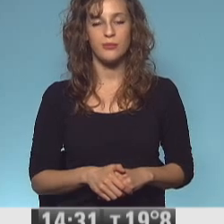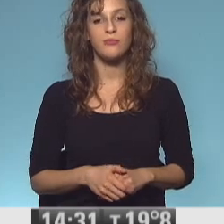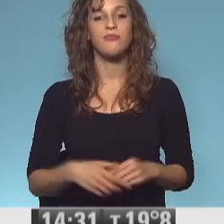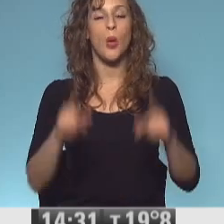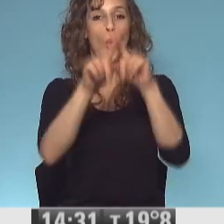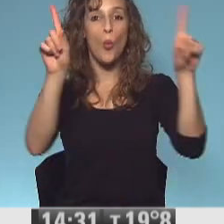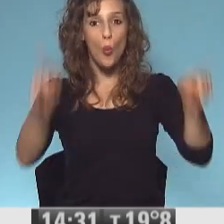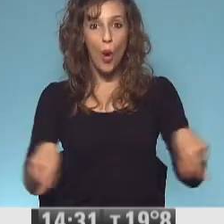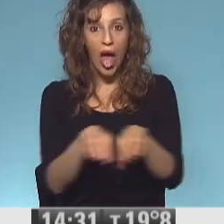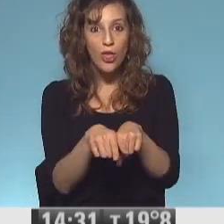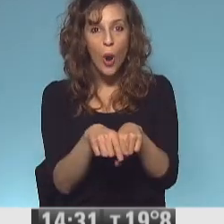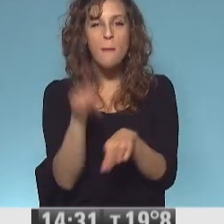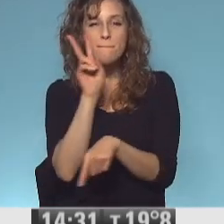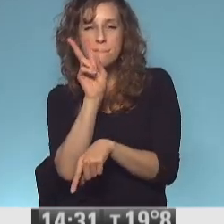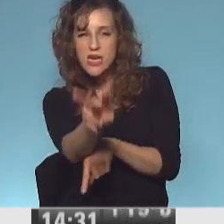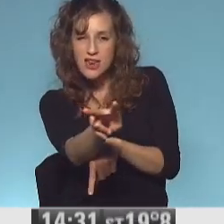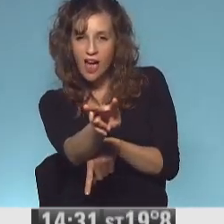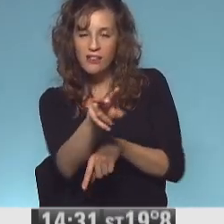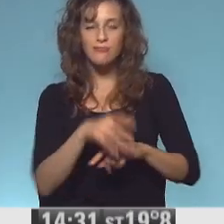Mirar un cuadro.